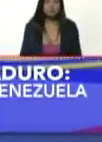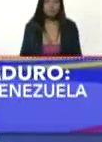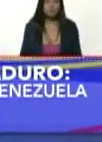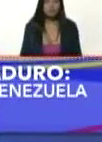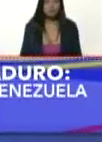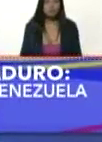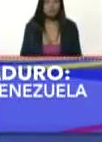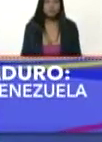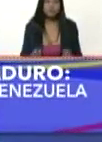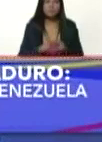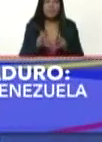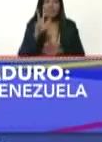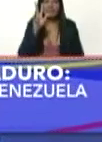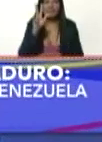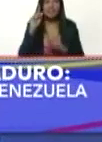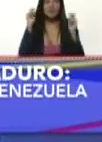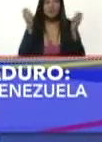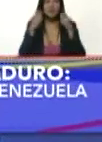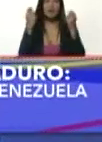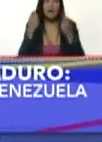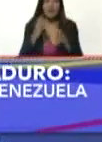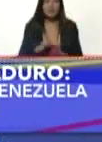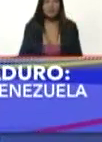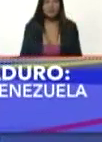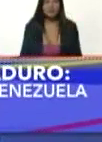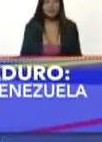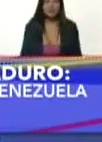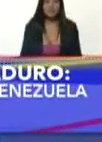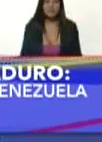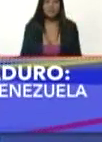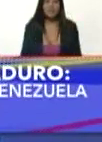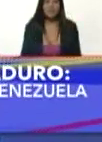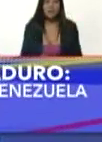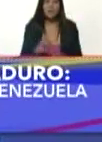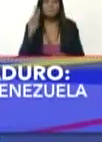ustedes han visto la campaña que lanzamos, Venezuela Challenger.